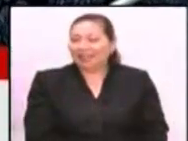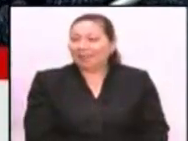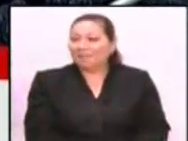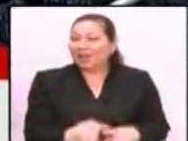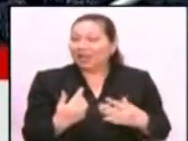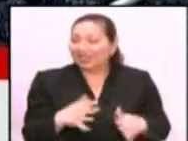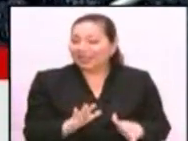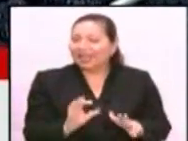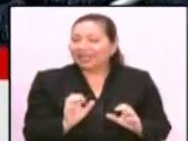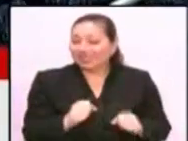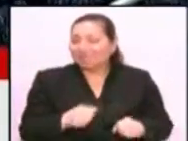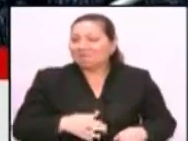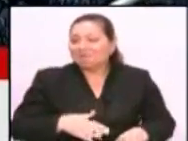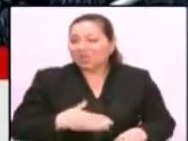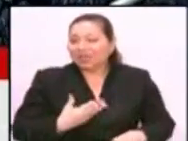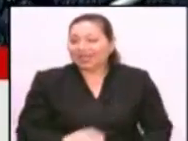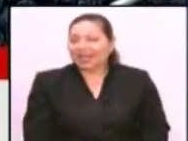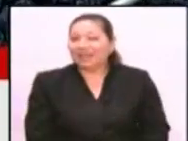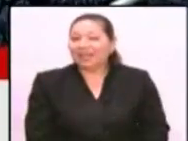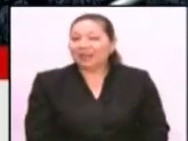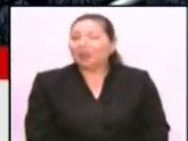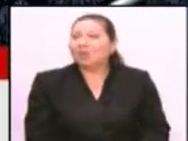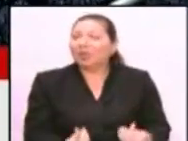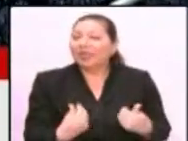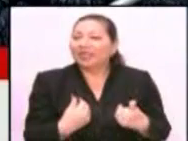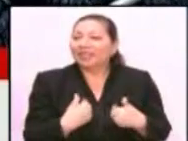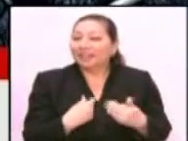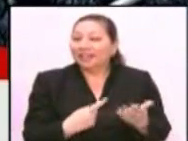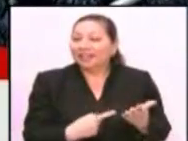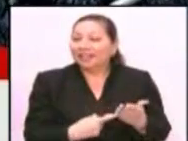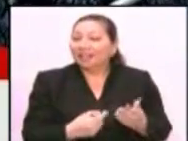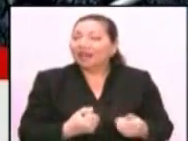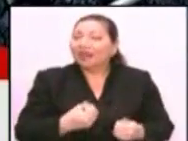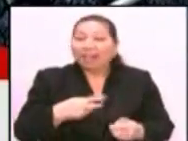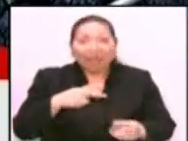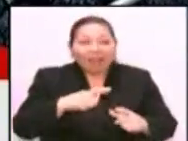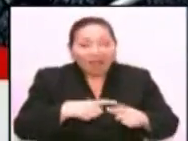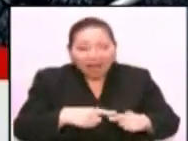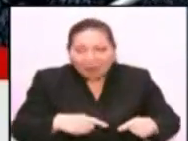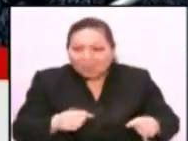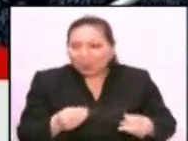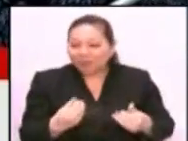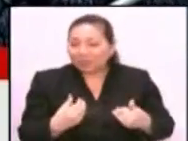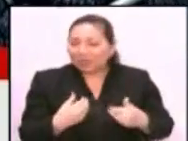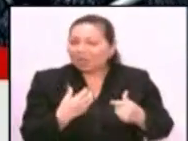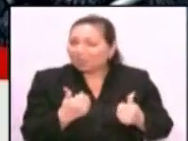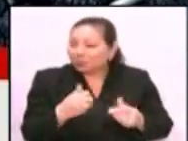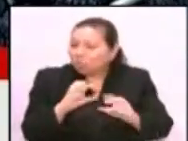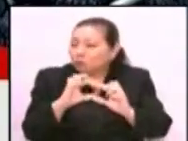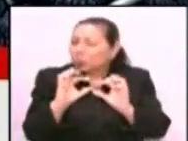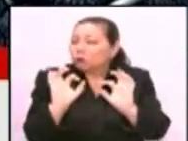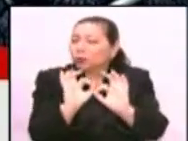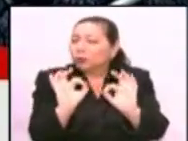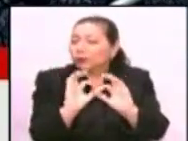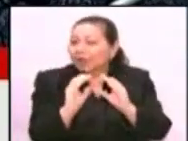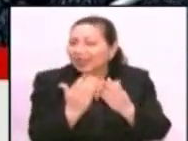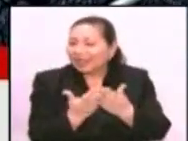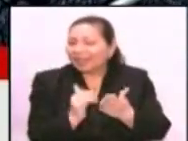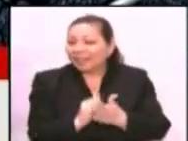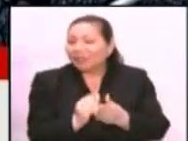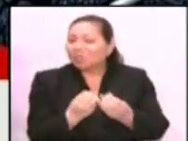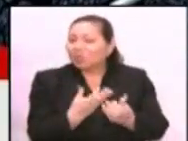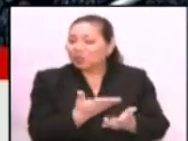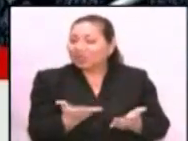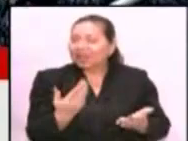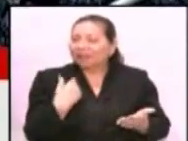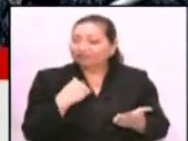que ya es posible competir, porque tienen la técnica del Japón, tienen una técnica superior y ya